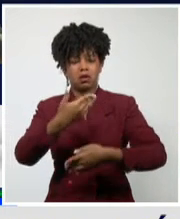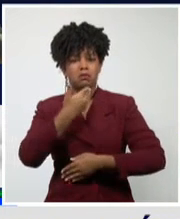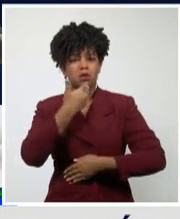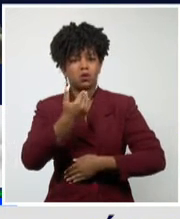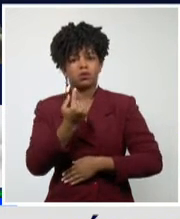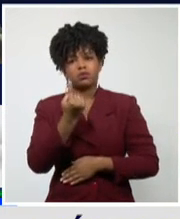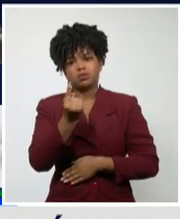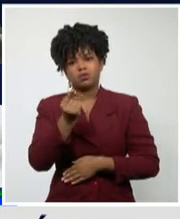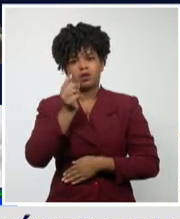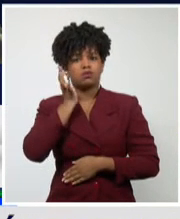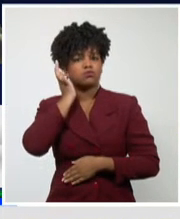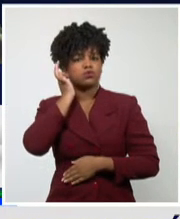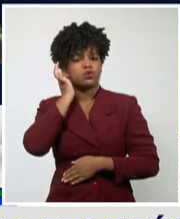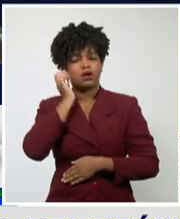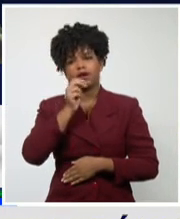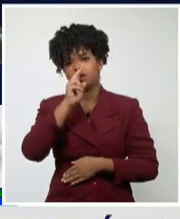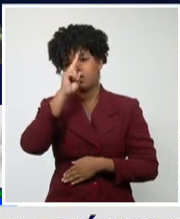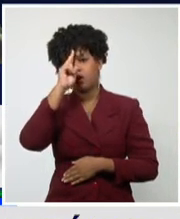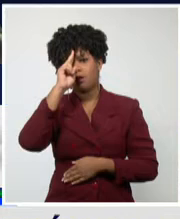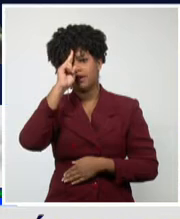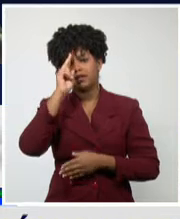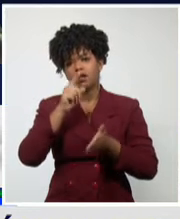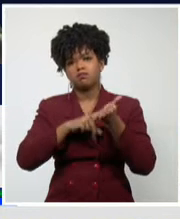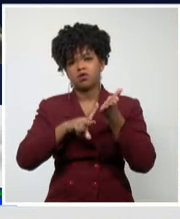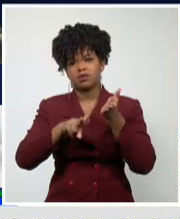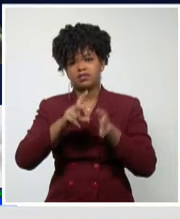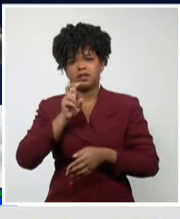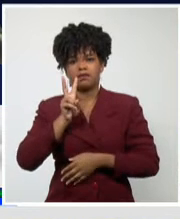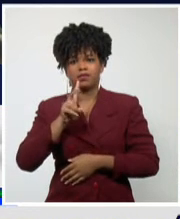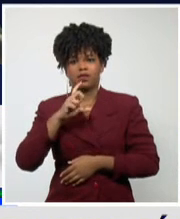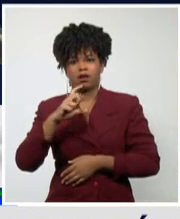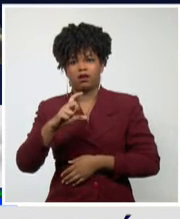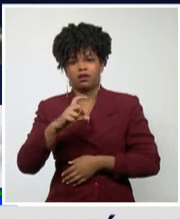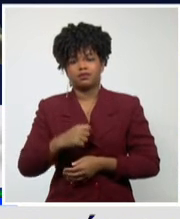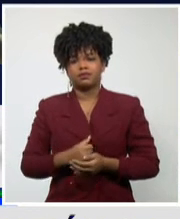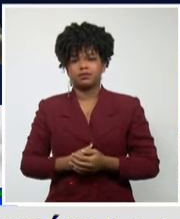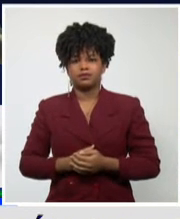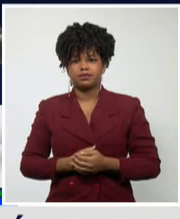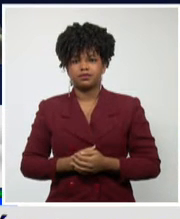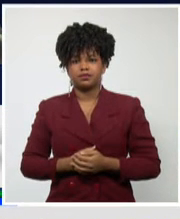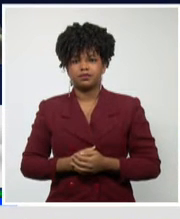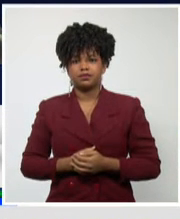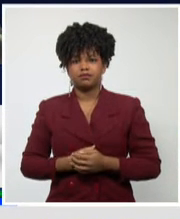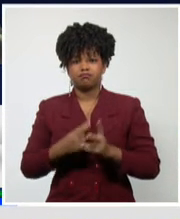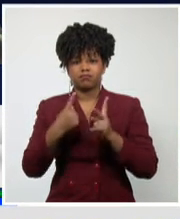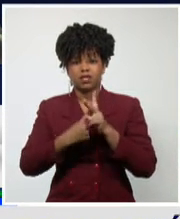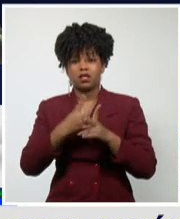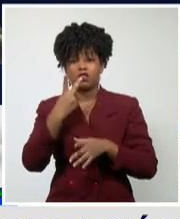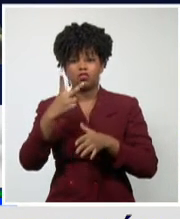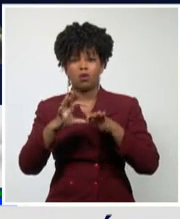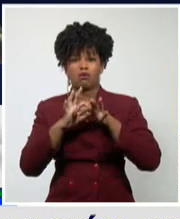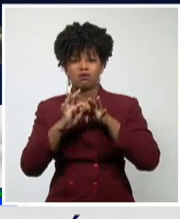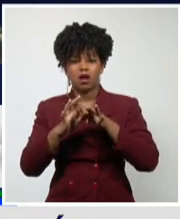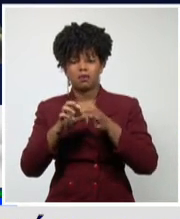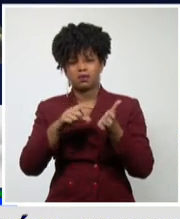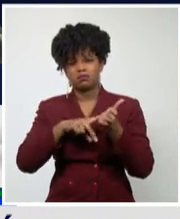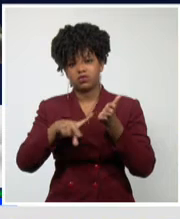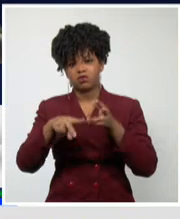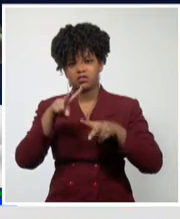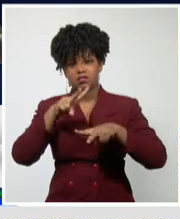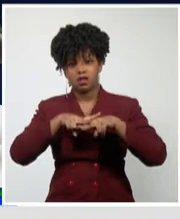paciente del Hospital Celestino Hernández de Villa Clara. Y los dos graves, uno es de La Habana, del